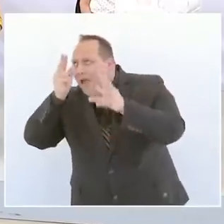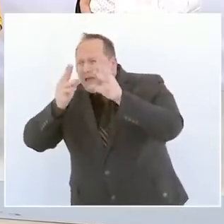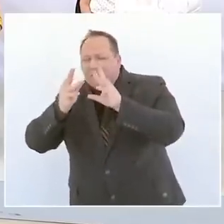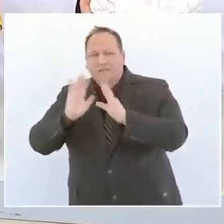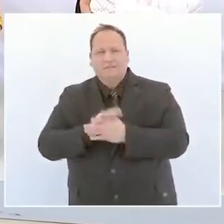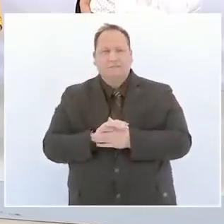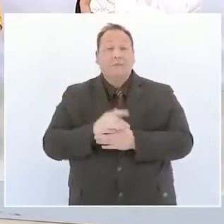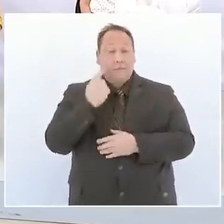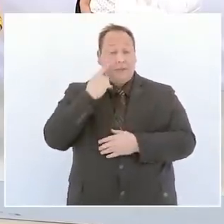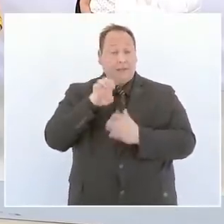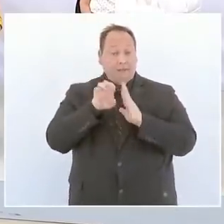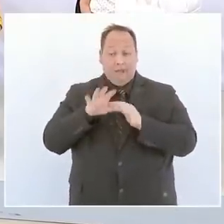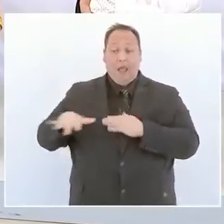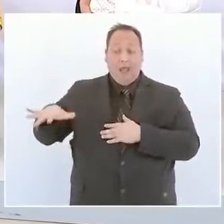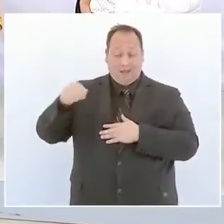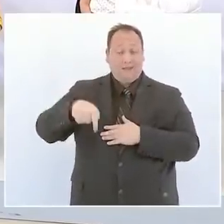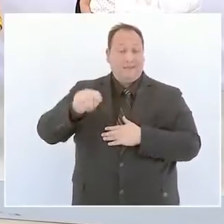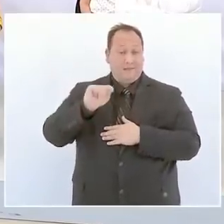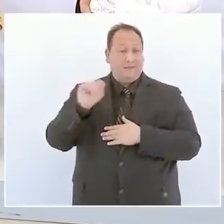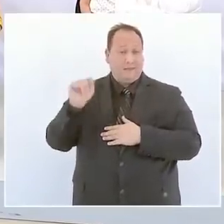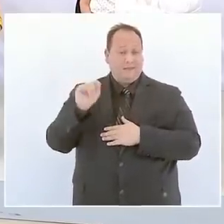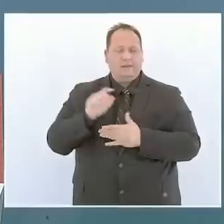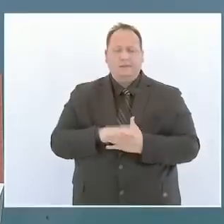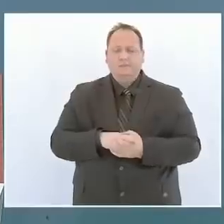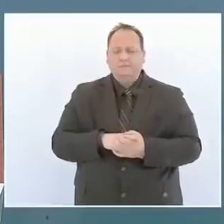Aquí en Tecate